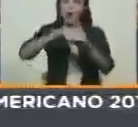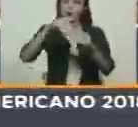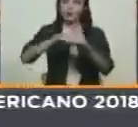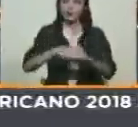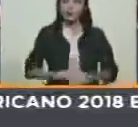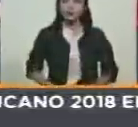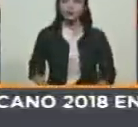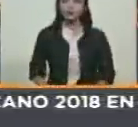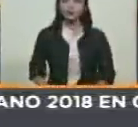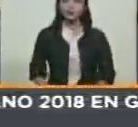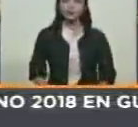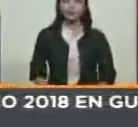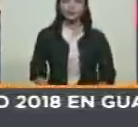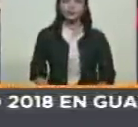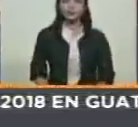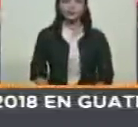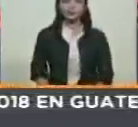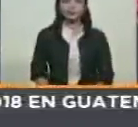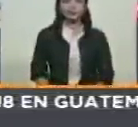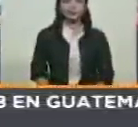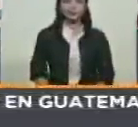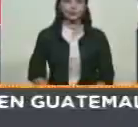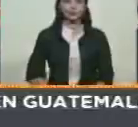victoria compatriotas